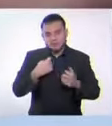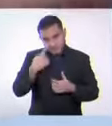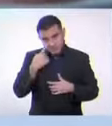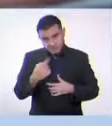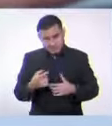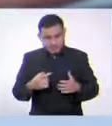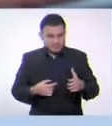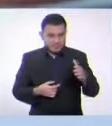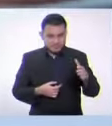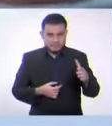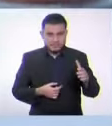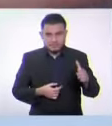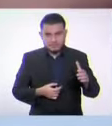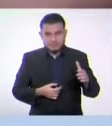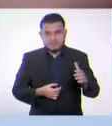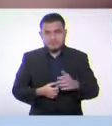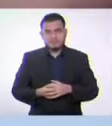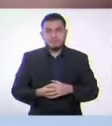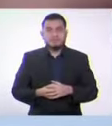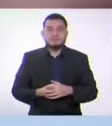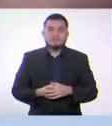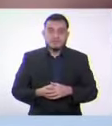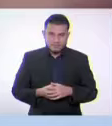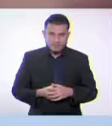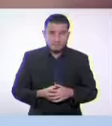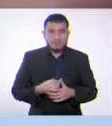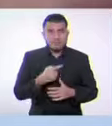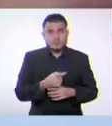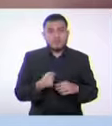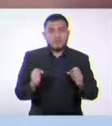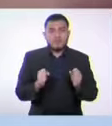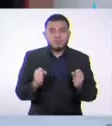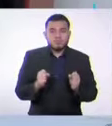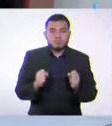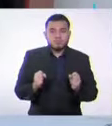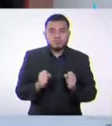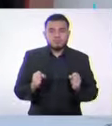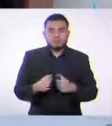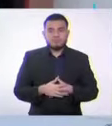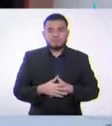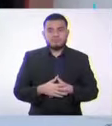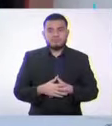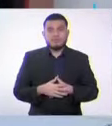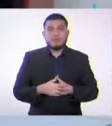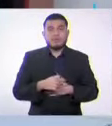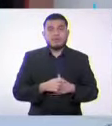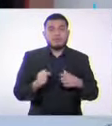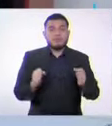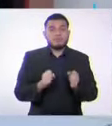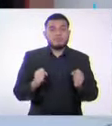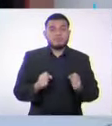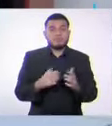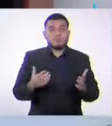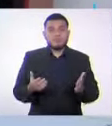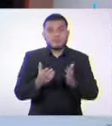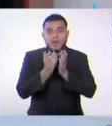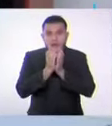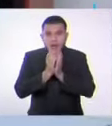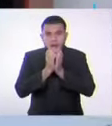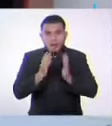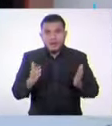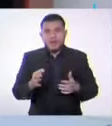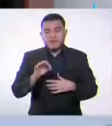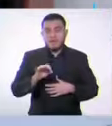aquí. Sí, es hielo. El hielo es agua en